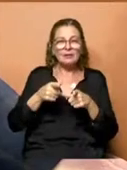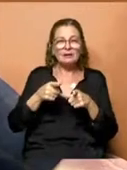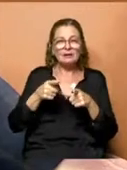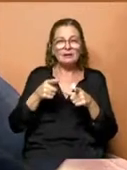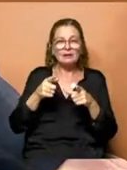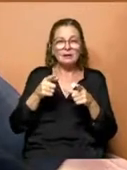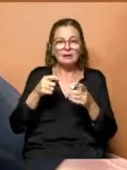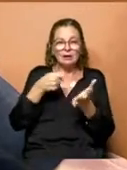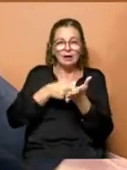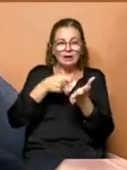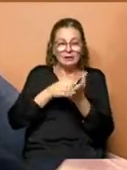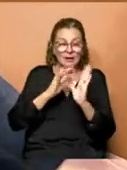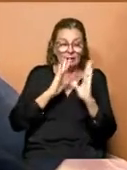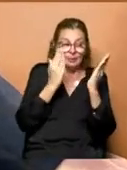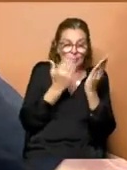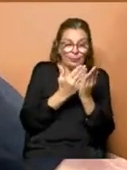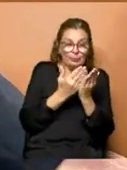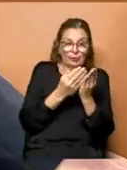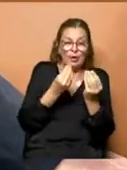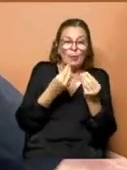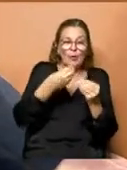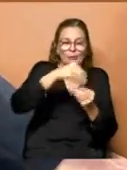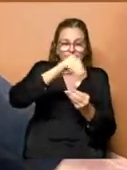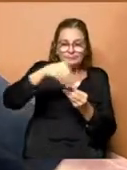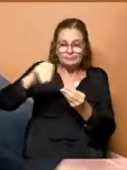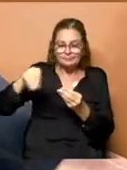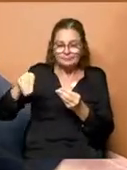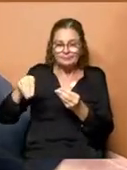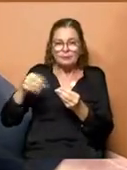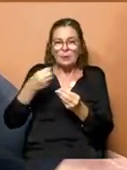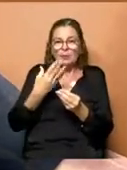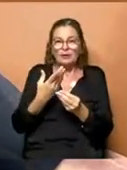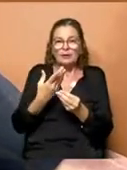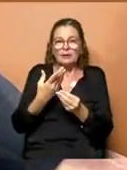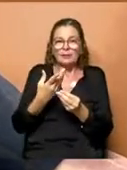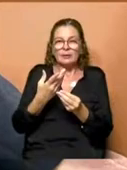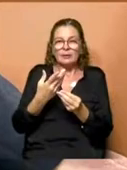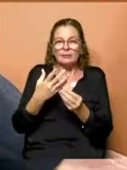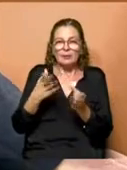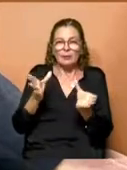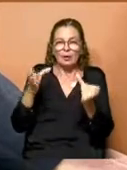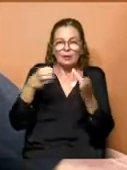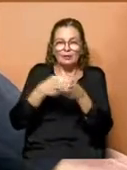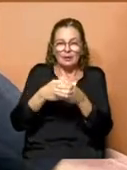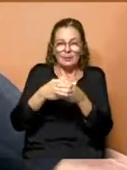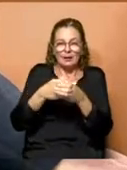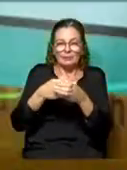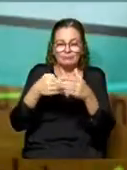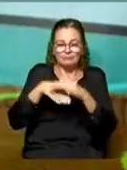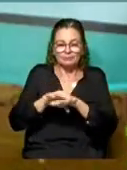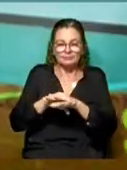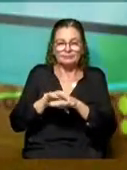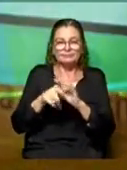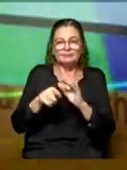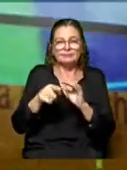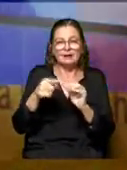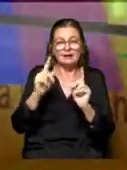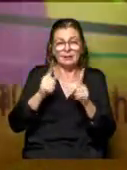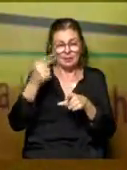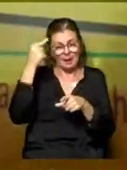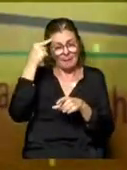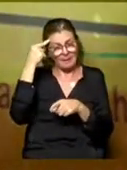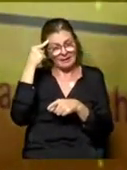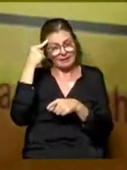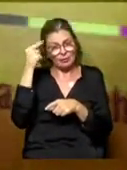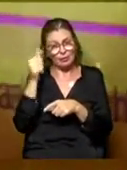de la riqueza en el mundo y cómo se distribuye, porque si no vamos a quedarnos atrapados en la aldea. Bien, y también me dejas pensando si